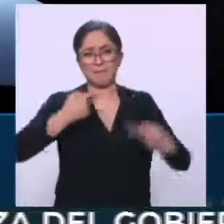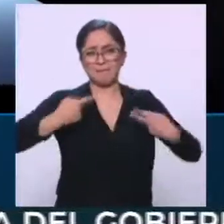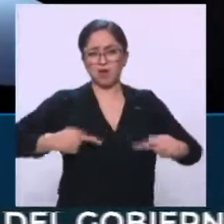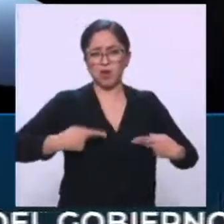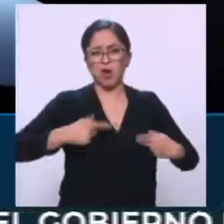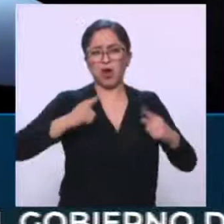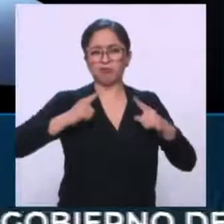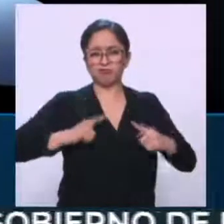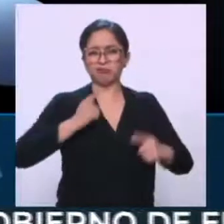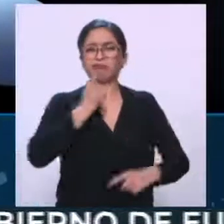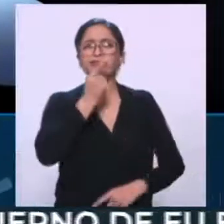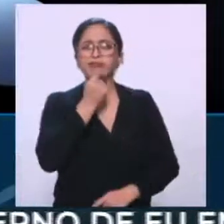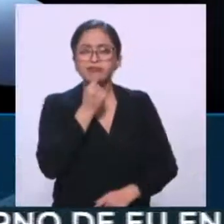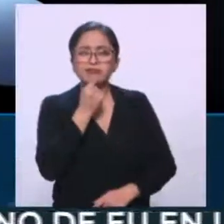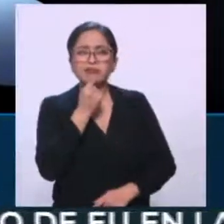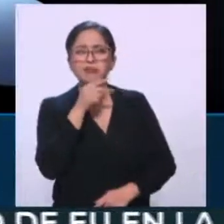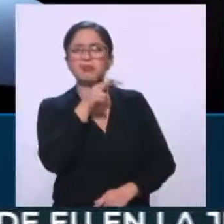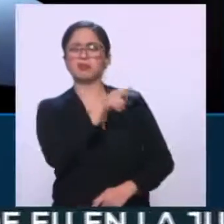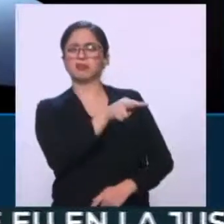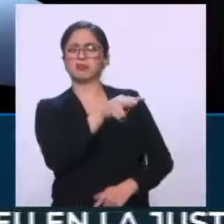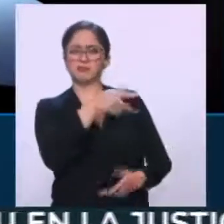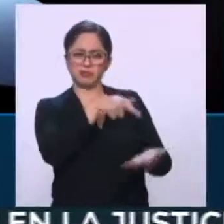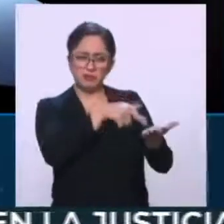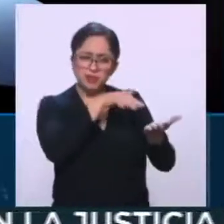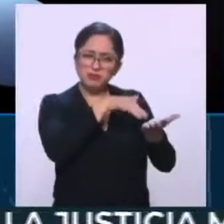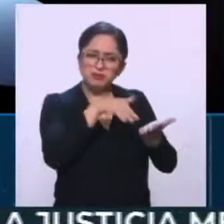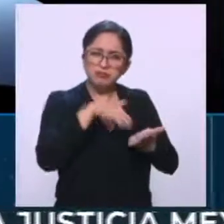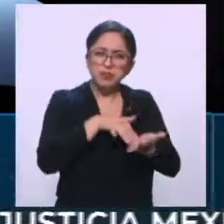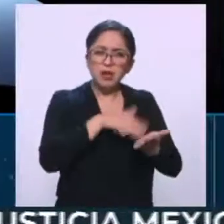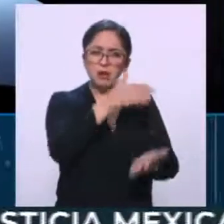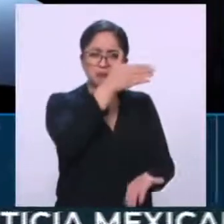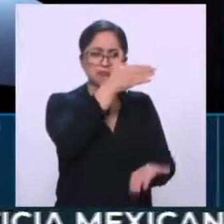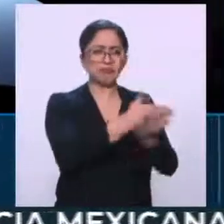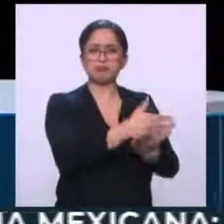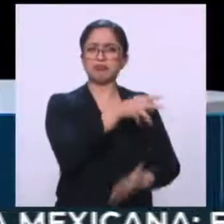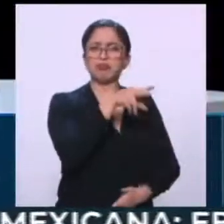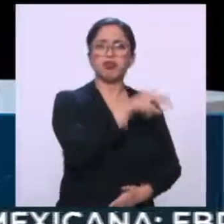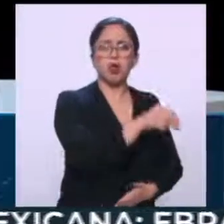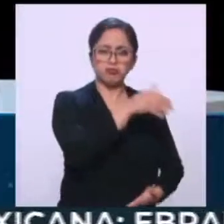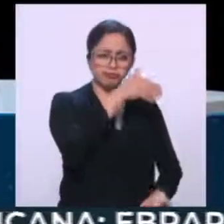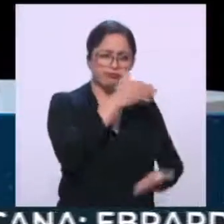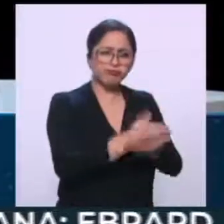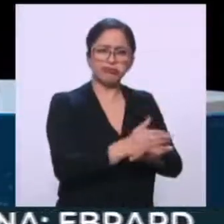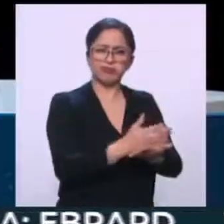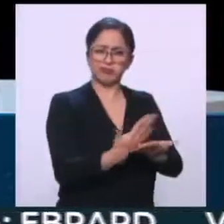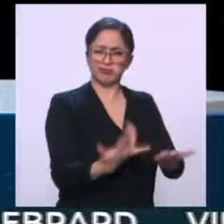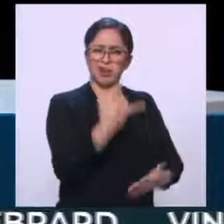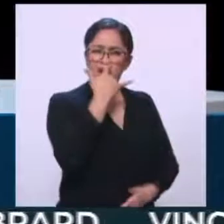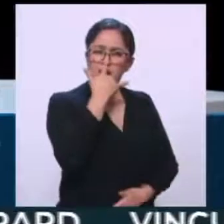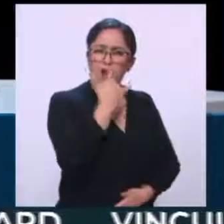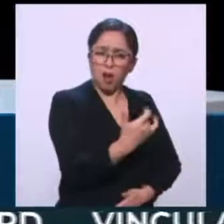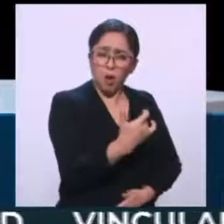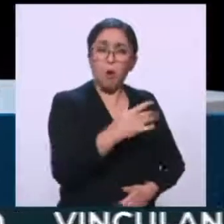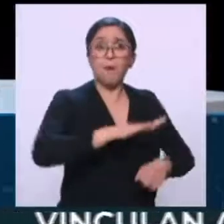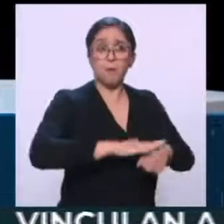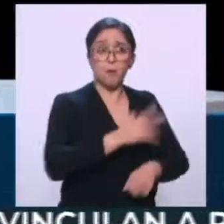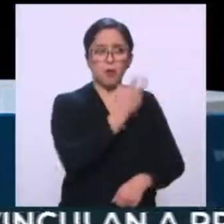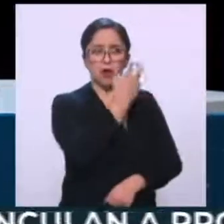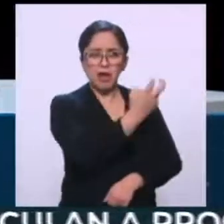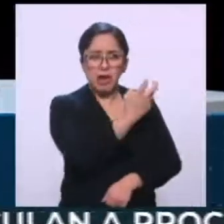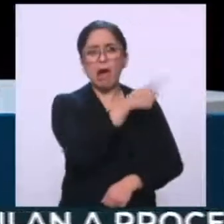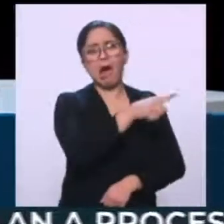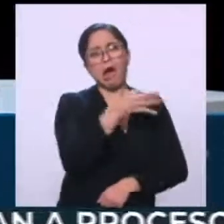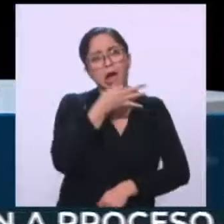y rechazaron la acusación, pararon la investigación. Obviamente se le anunció en ese momento a